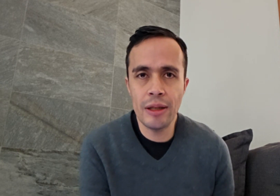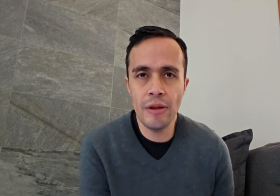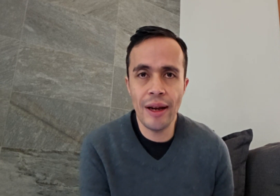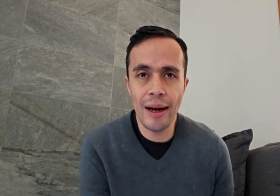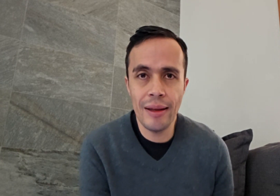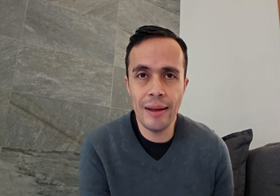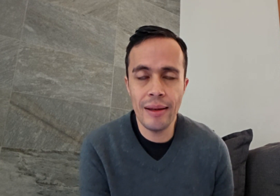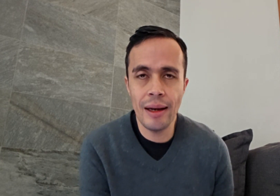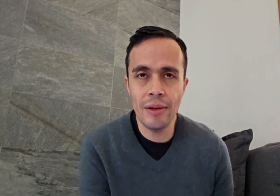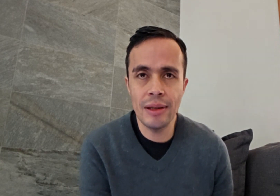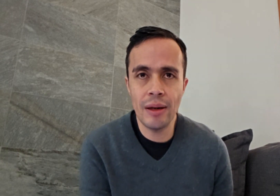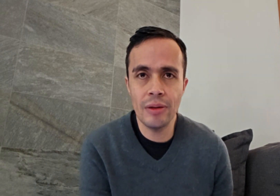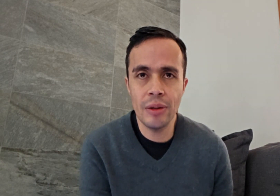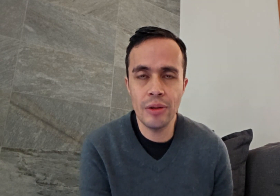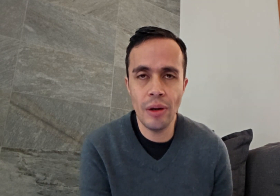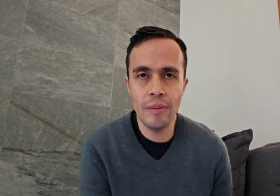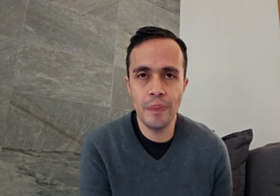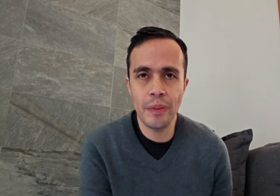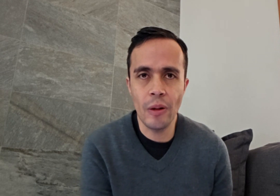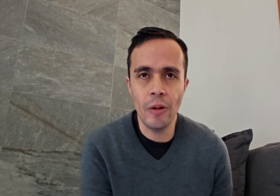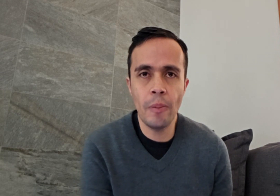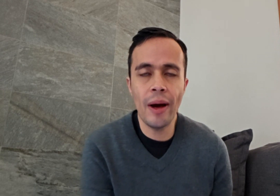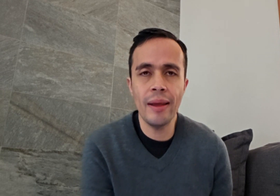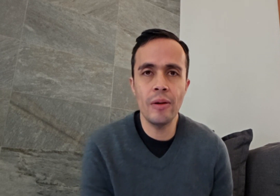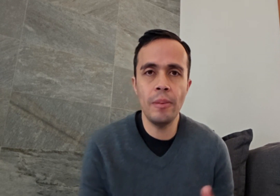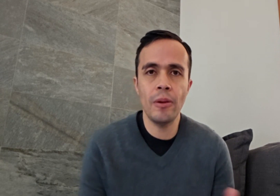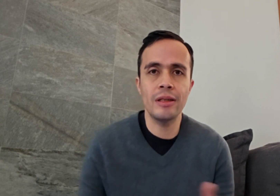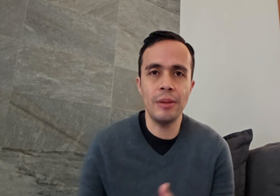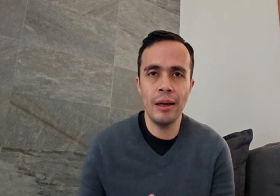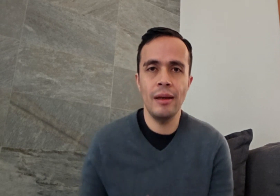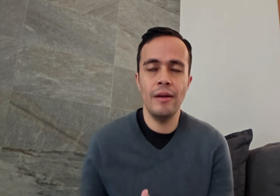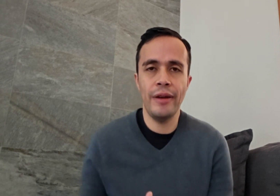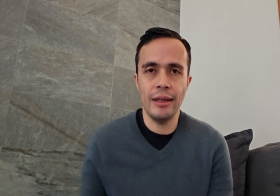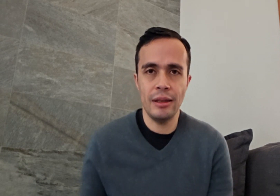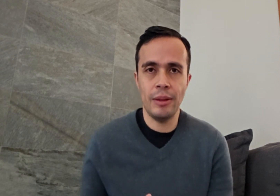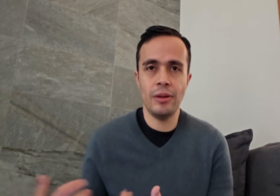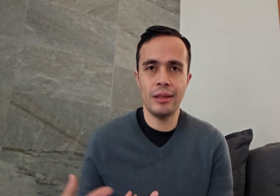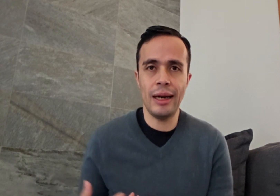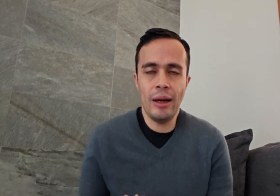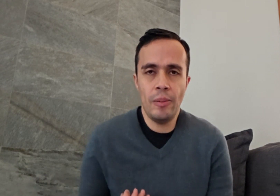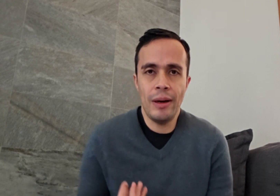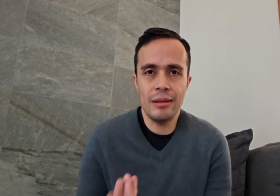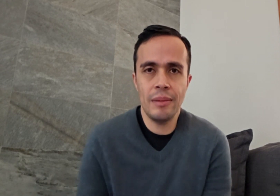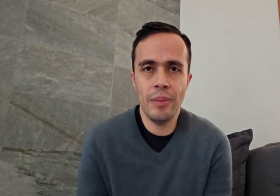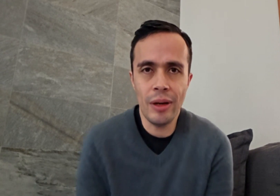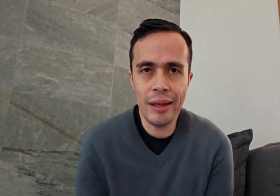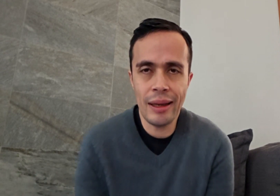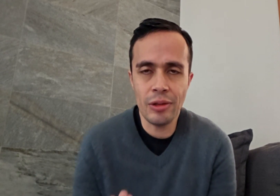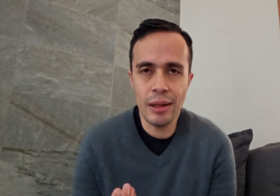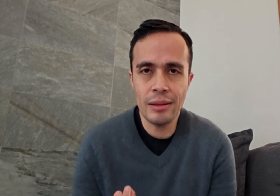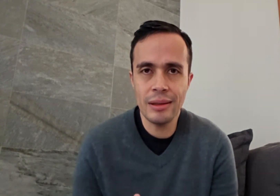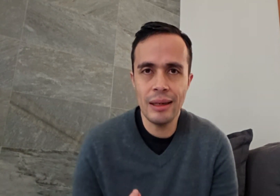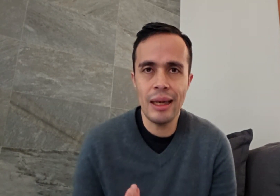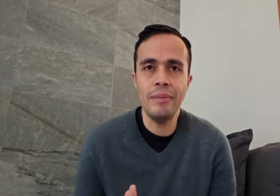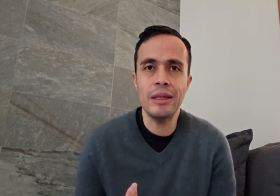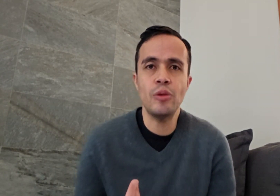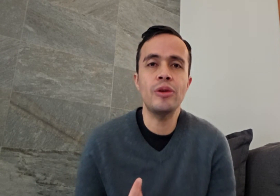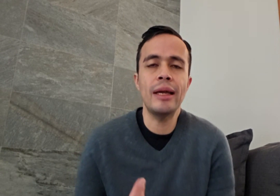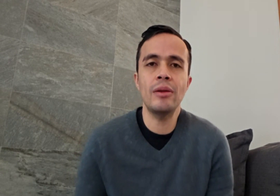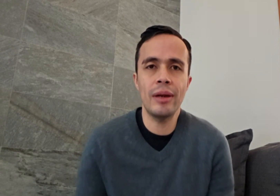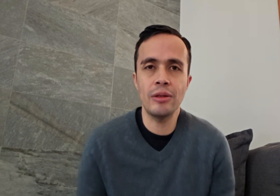una violación flagrante a nuestra Constitución. No puede un grupo recibir financiamiento extranjero para hacer política, o sea, se